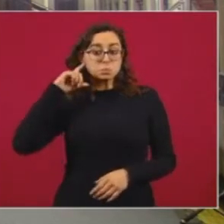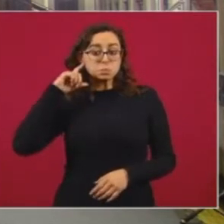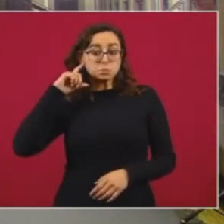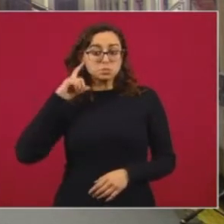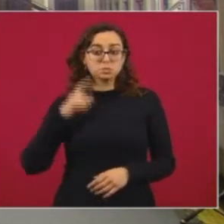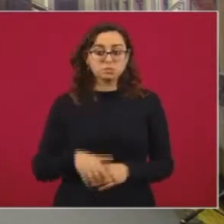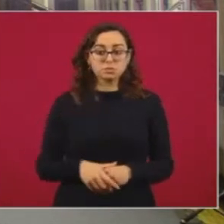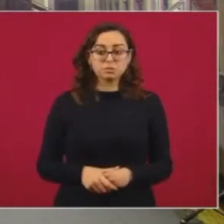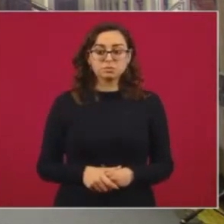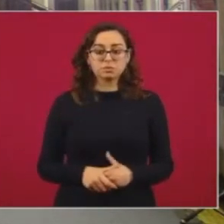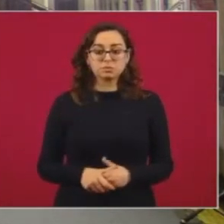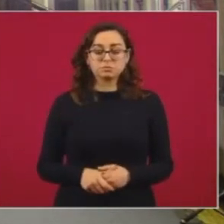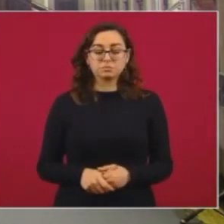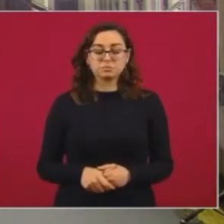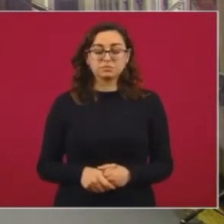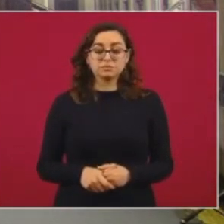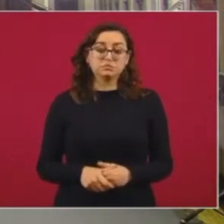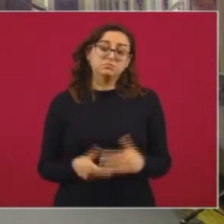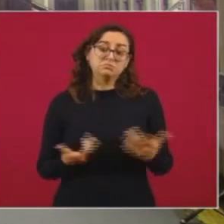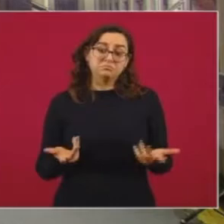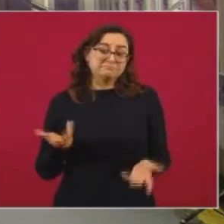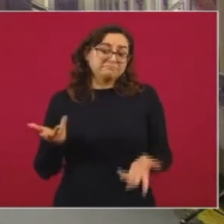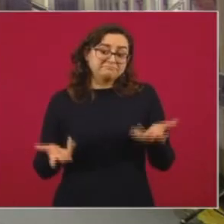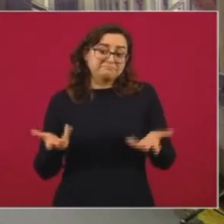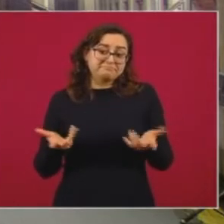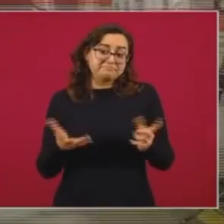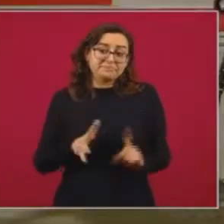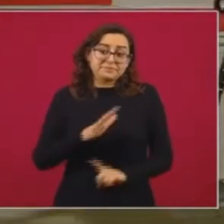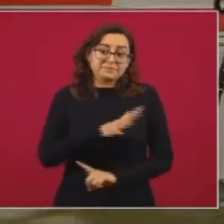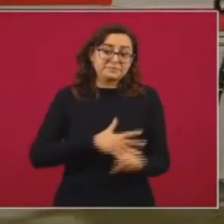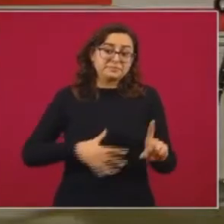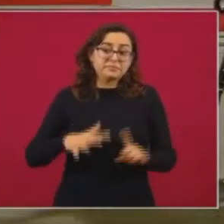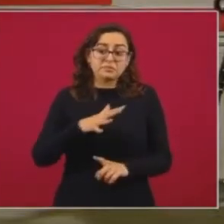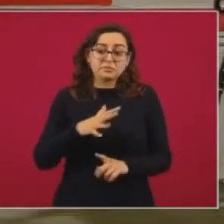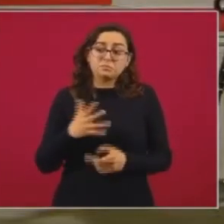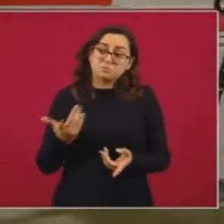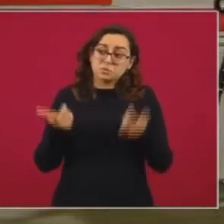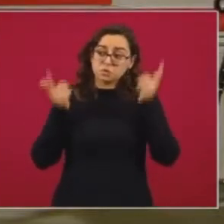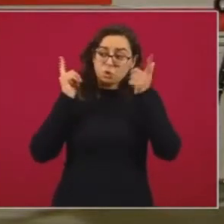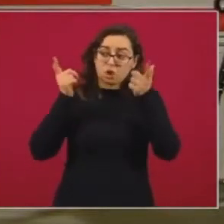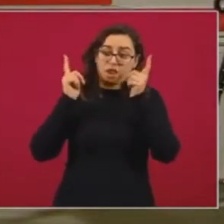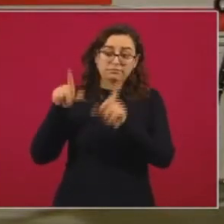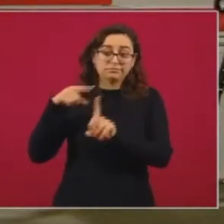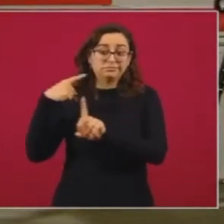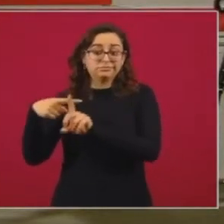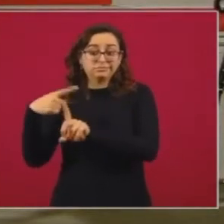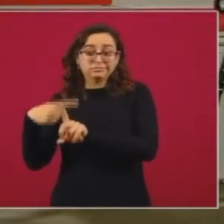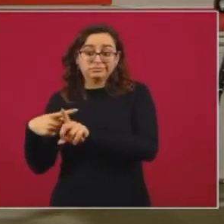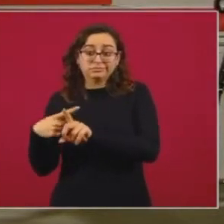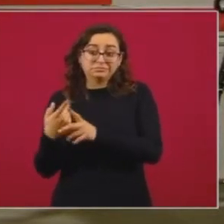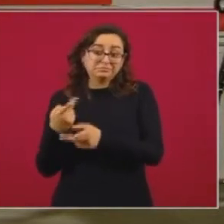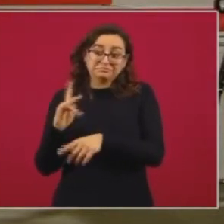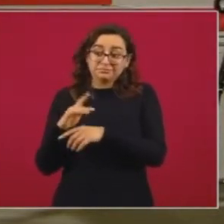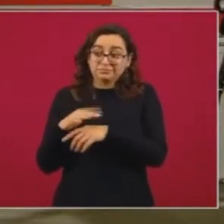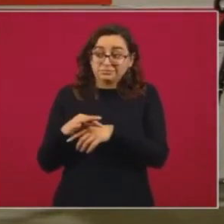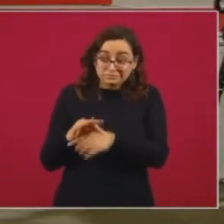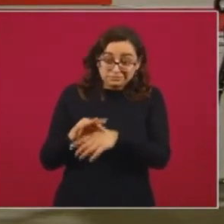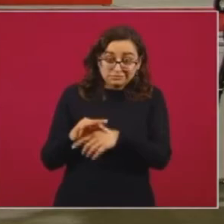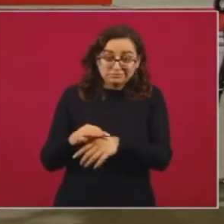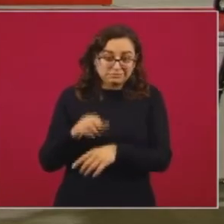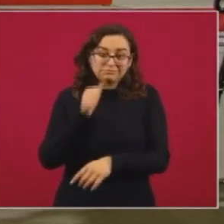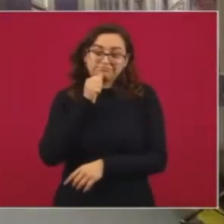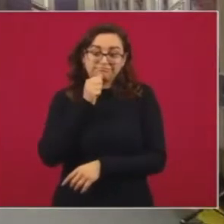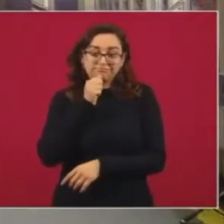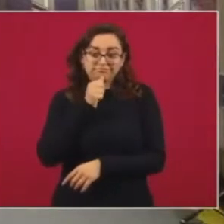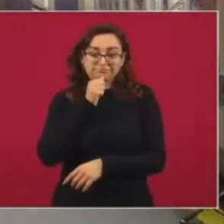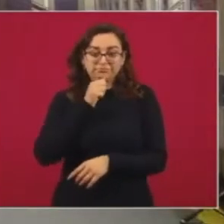son escenarios que habría que analizar como alentadores, pero pues hay que basarlos en la realidad.